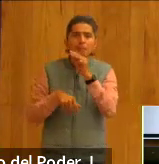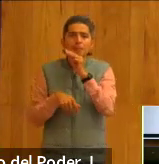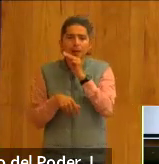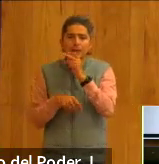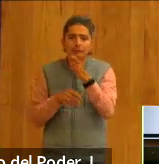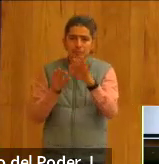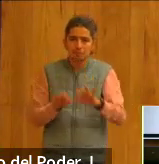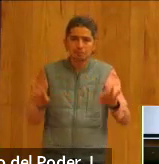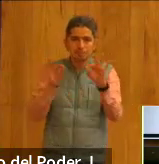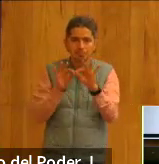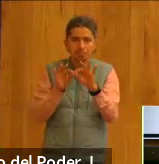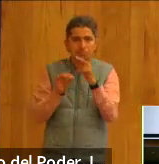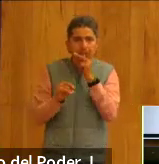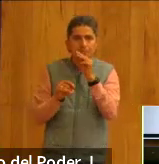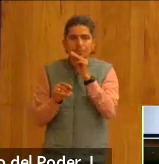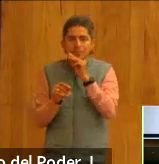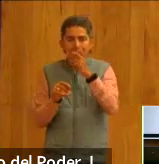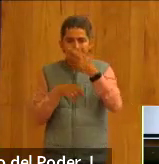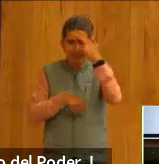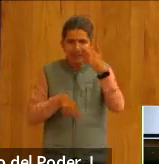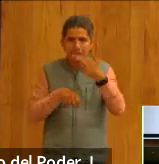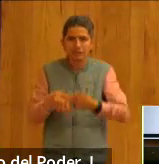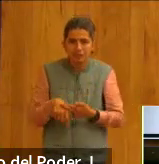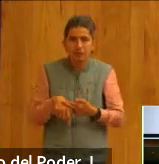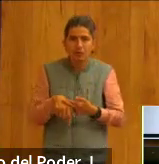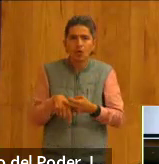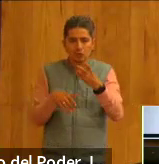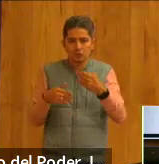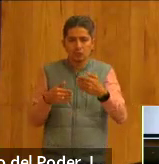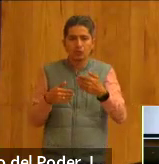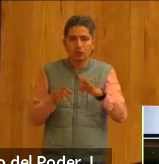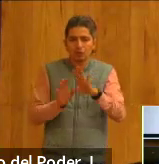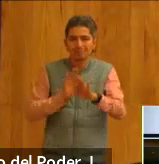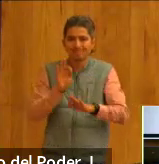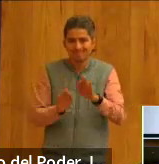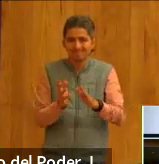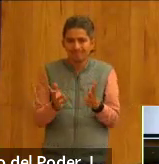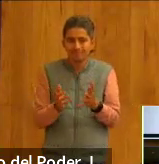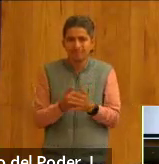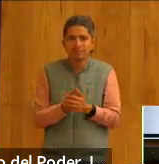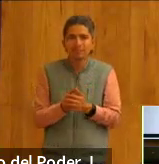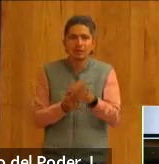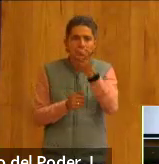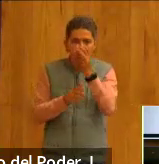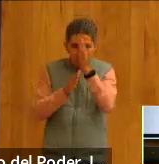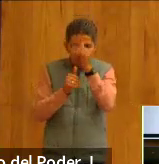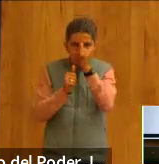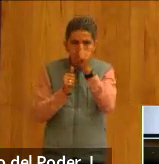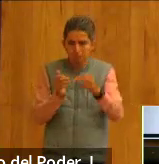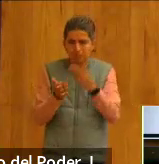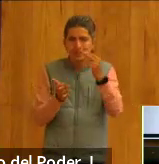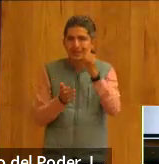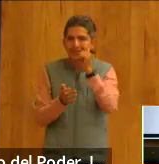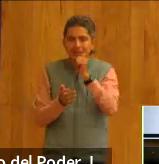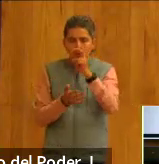que tienen estos padres, a esta corresponsabilidad, a esta cocrianza. Por eso este convenio lo acompaño con un plan